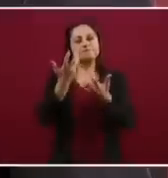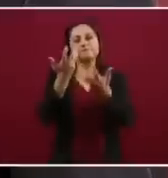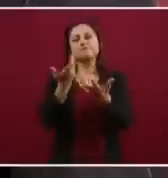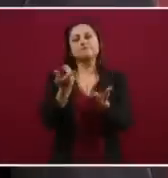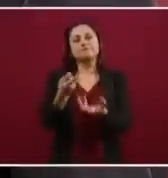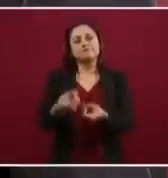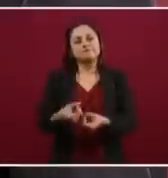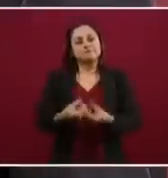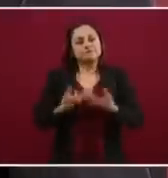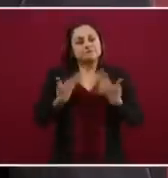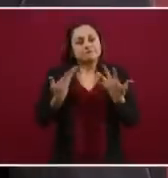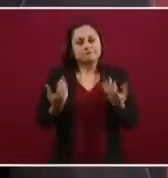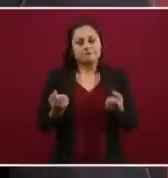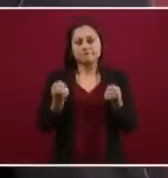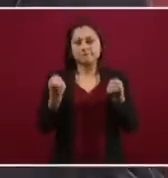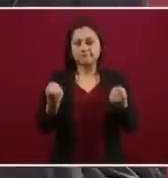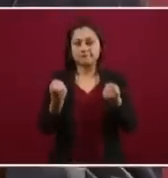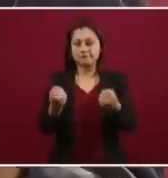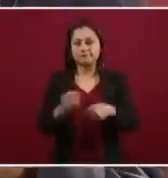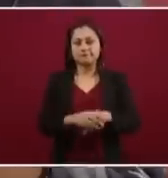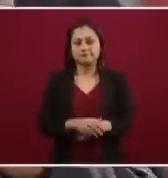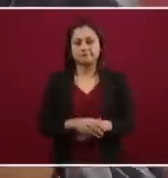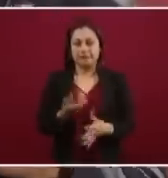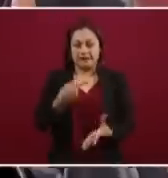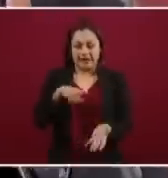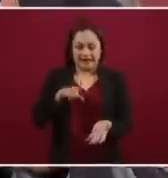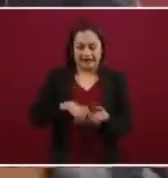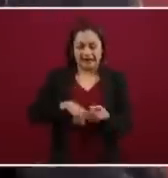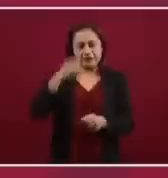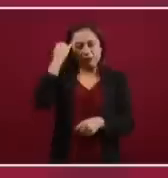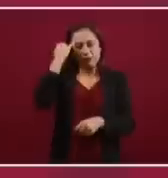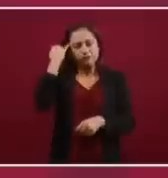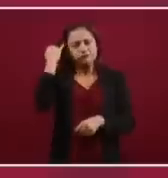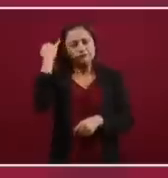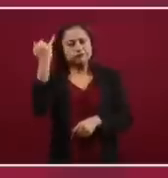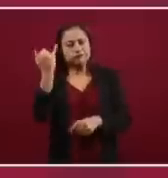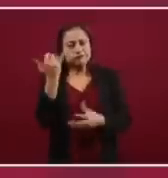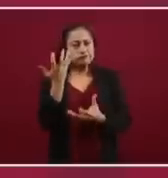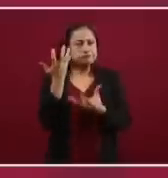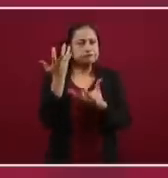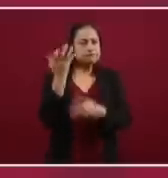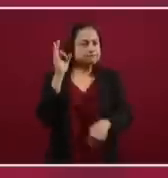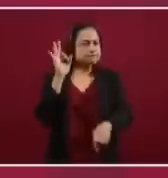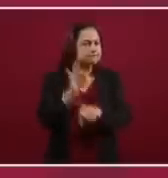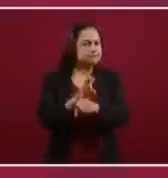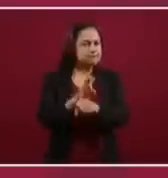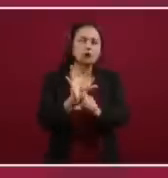enarbola, los ideales que se defienden.